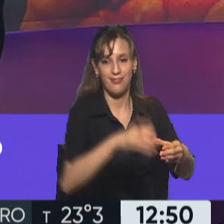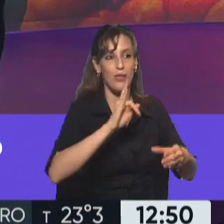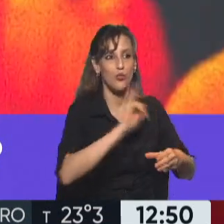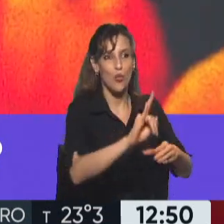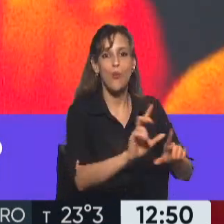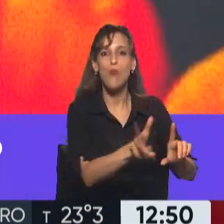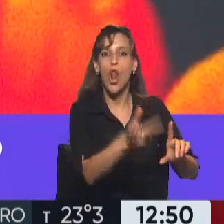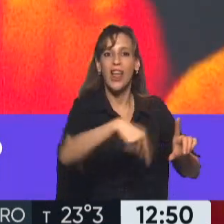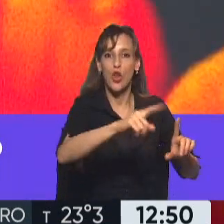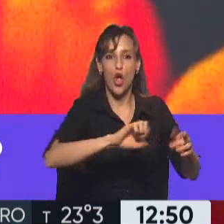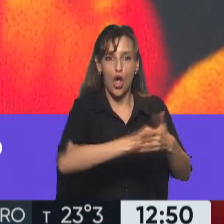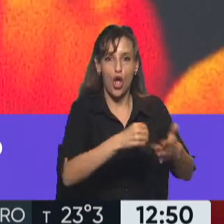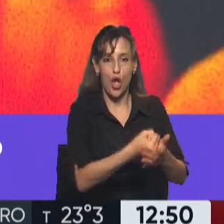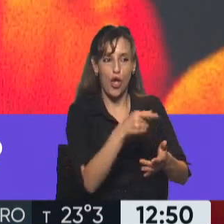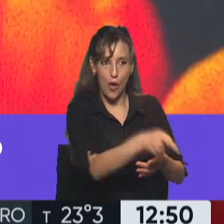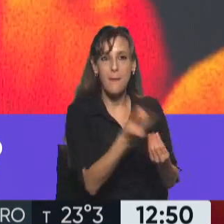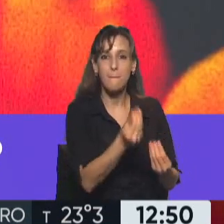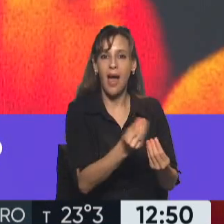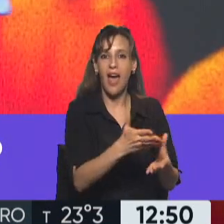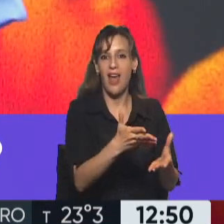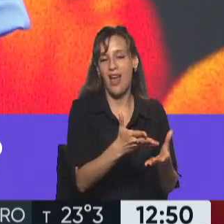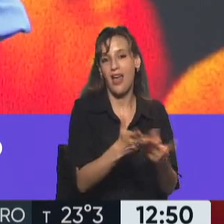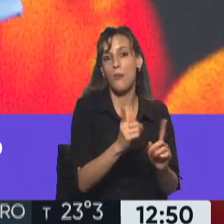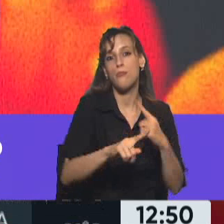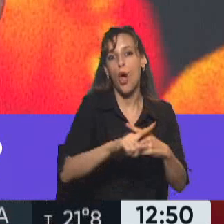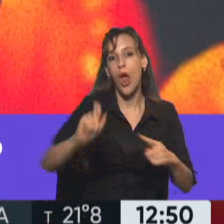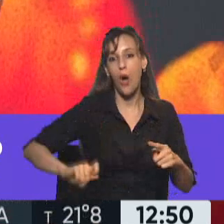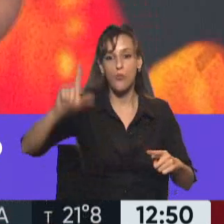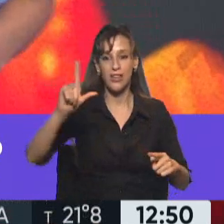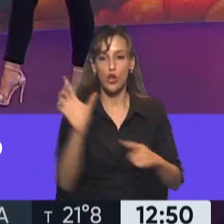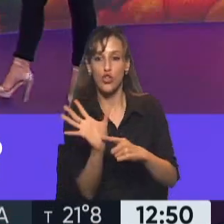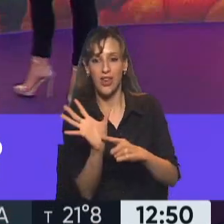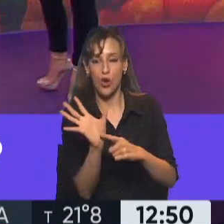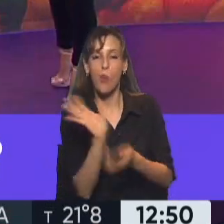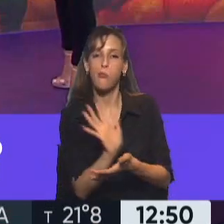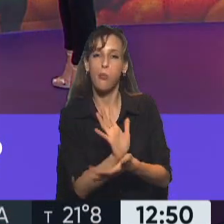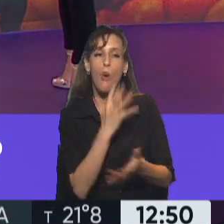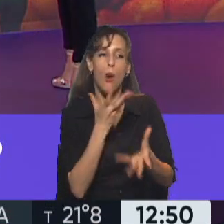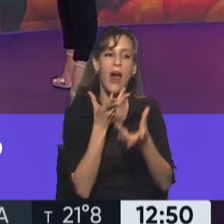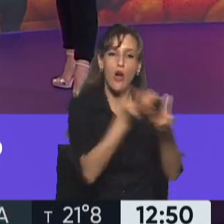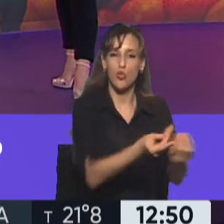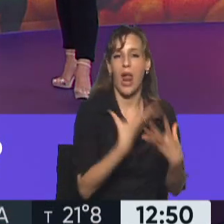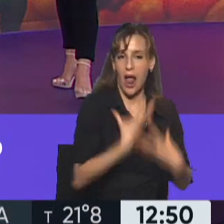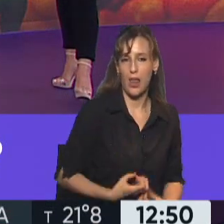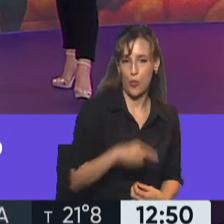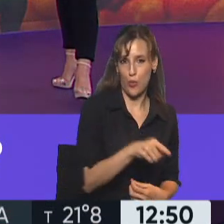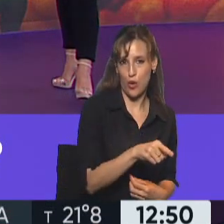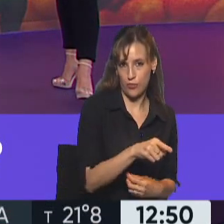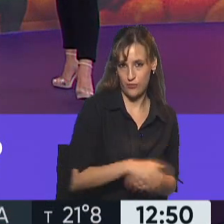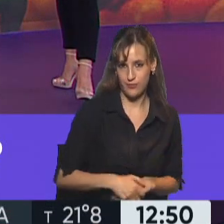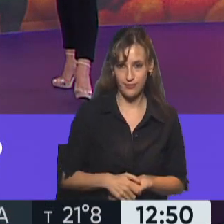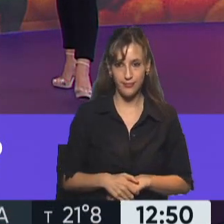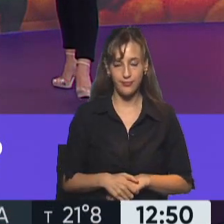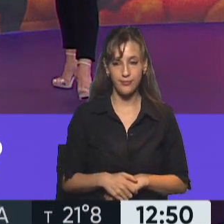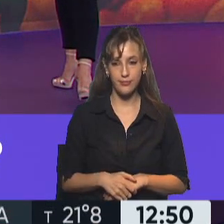los 10.000 pesos que te mostré en el primer gráfico que le aumentó el trigo, para que tenga un valor objetivo de 25.000 pesos la tonelada.